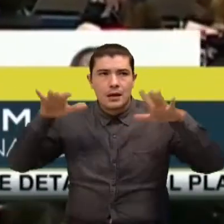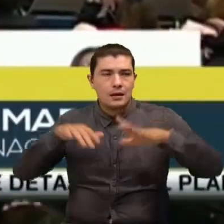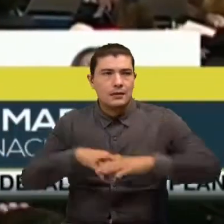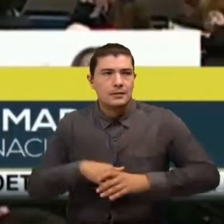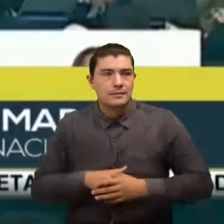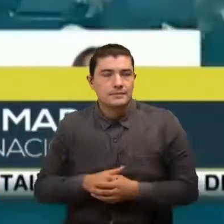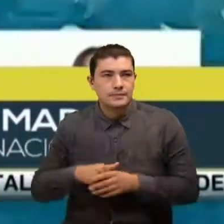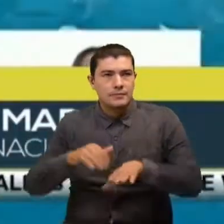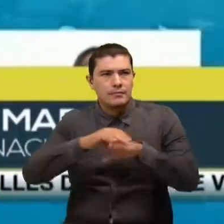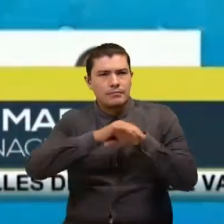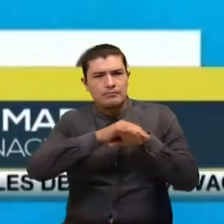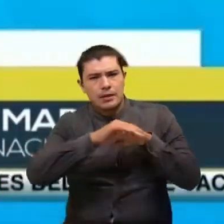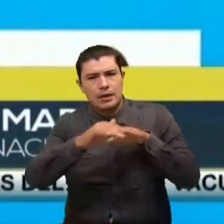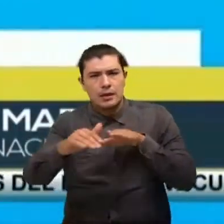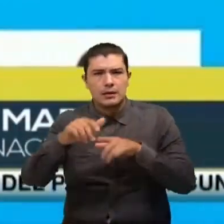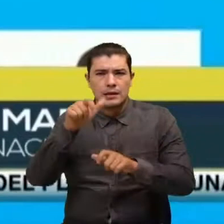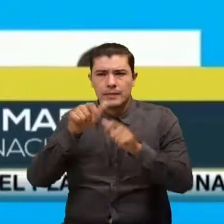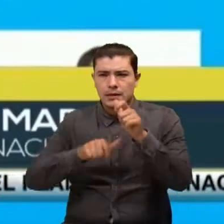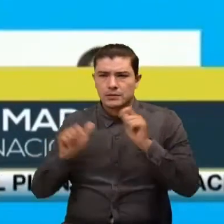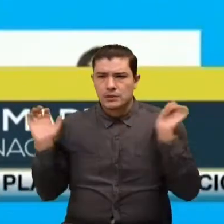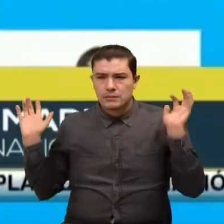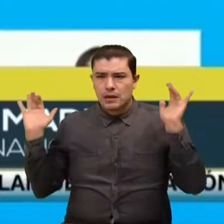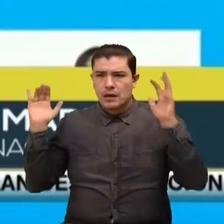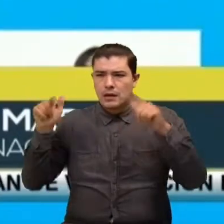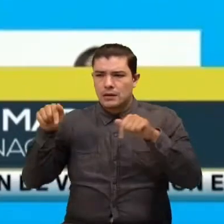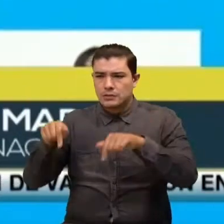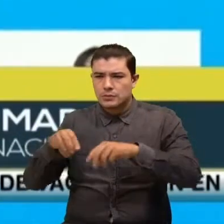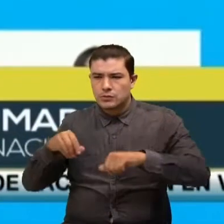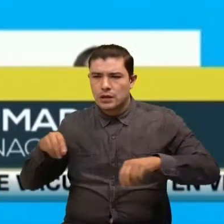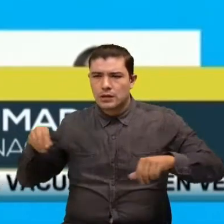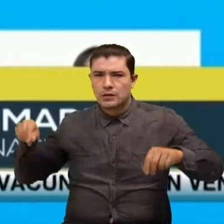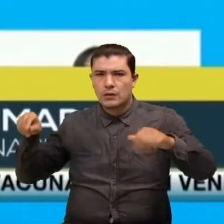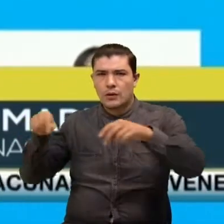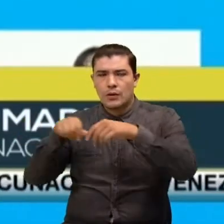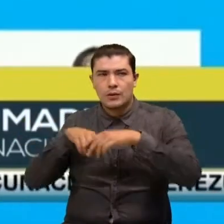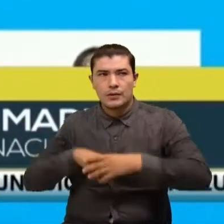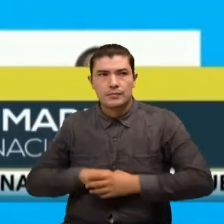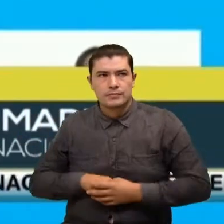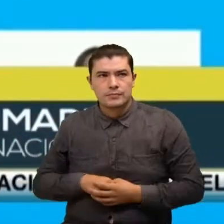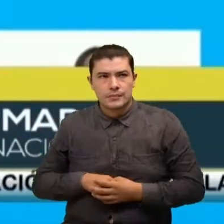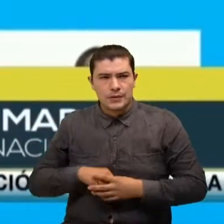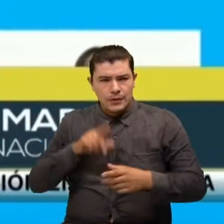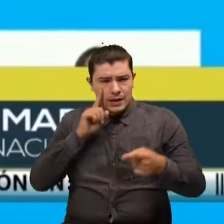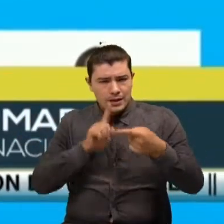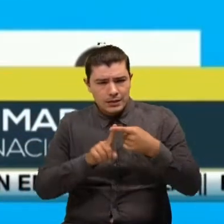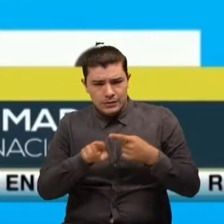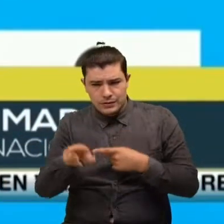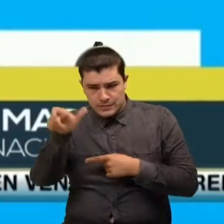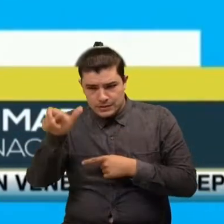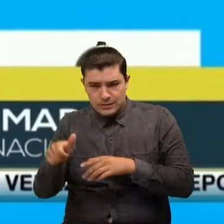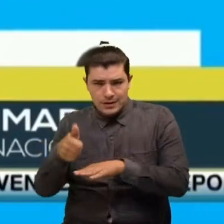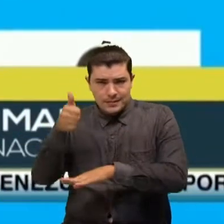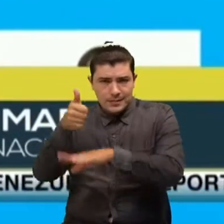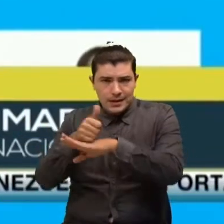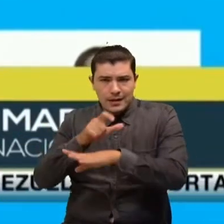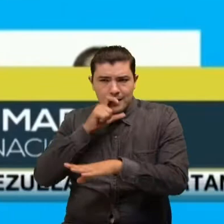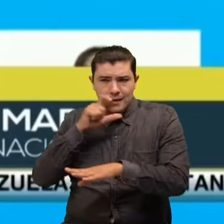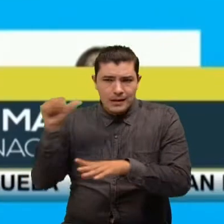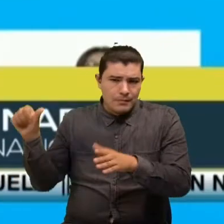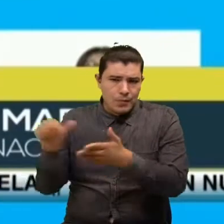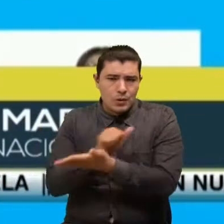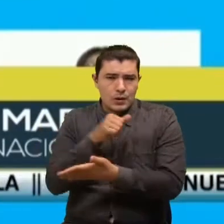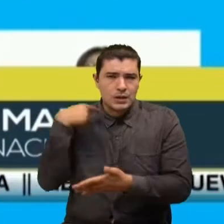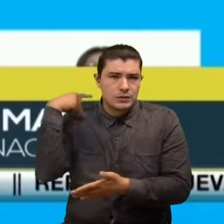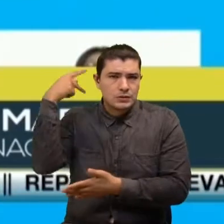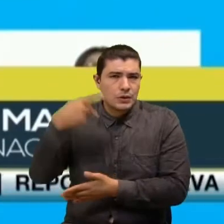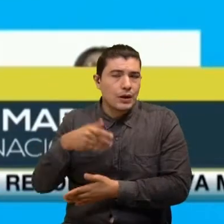invitando a que lleguen los inversionistas a ese territorio que no pretende el dictador borrar la historia porque en el año